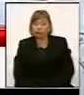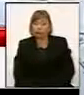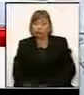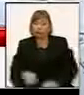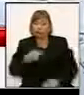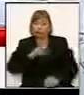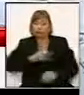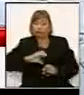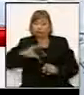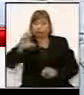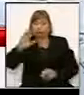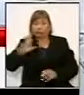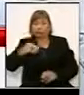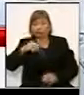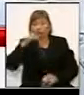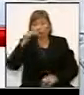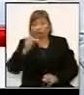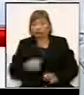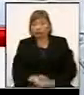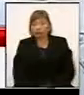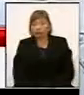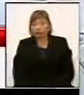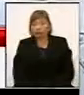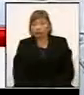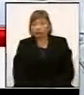Norte? ¿Lo tienen?